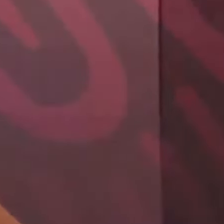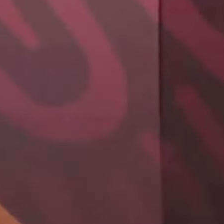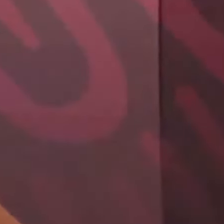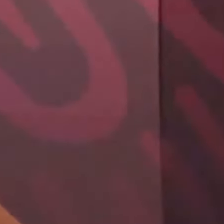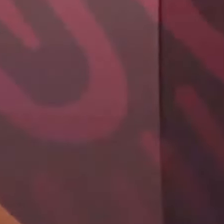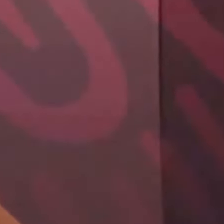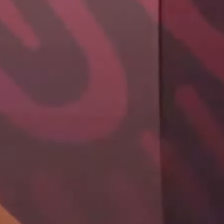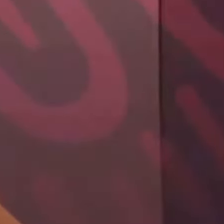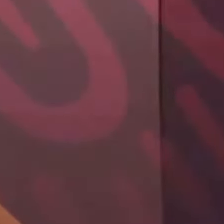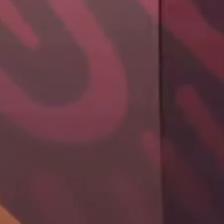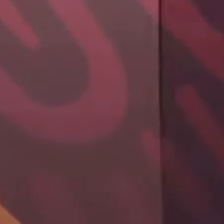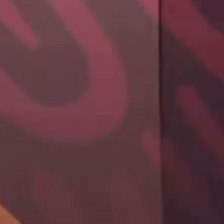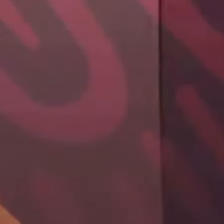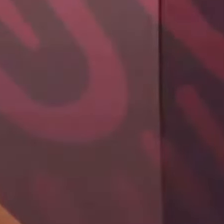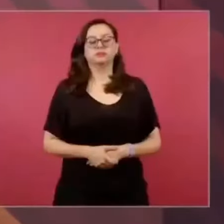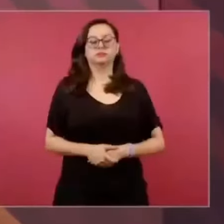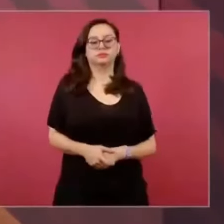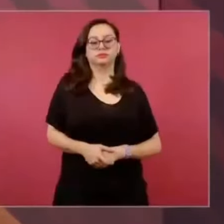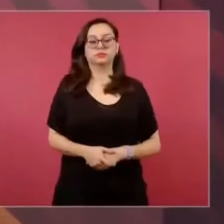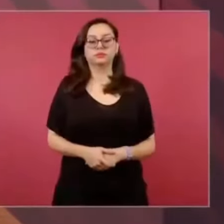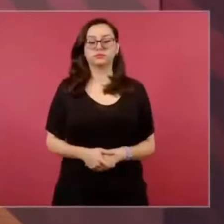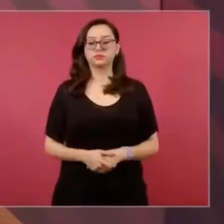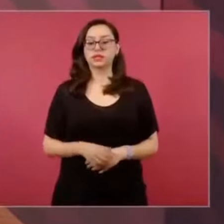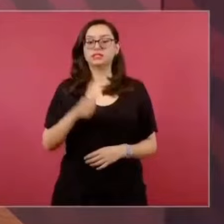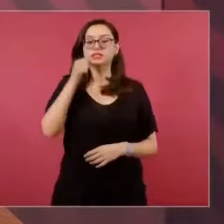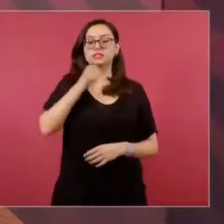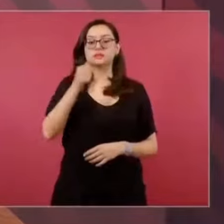Y nada de violencia.